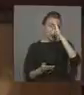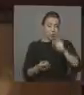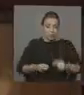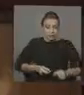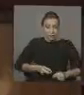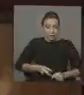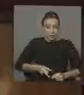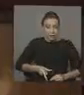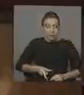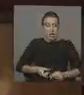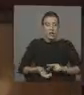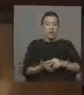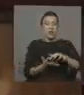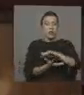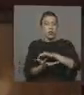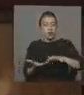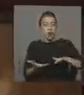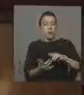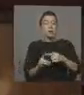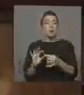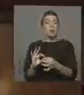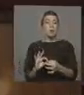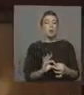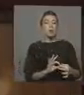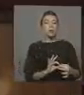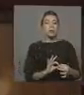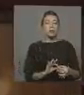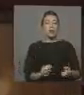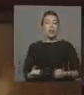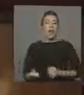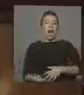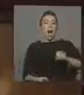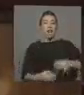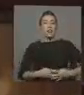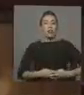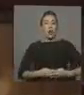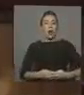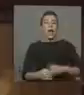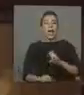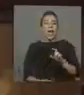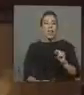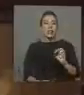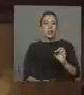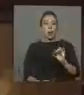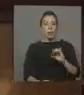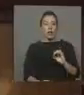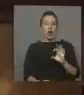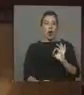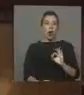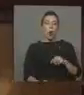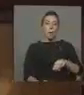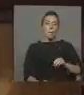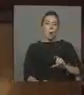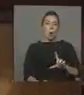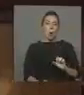concepción, complicaciones a consecuencia de abortos por embarazos ectópicos y o